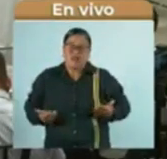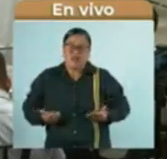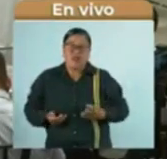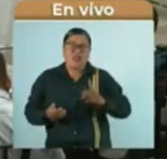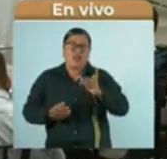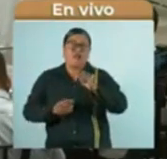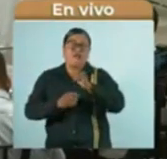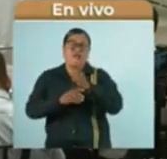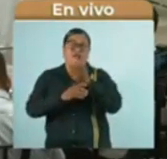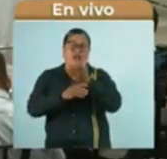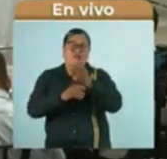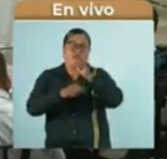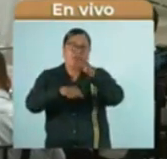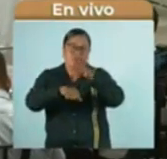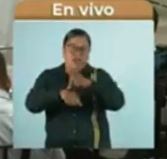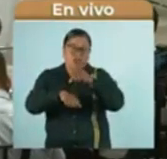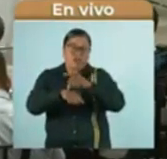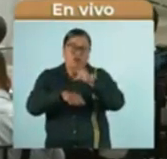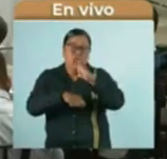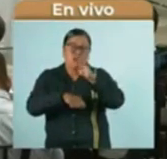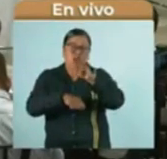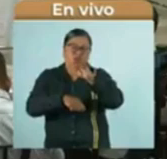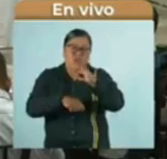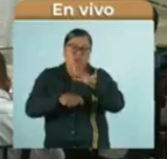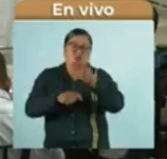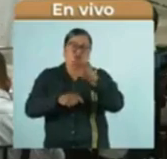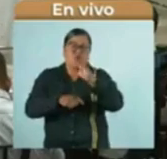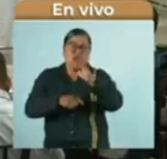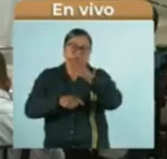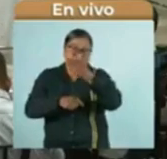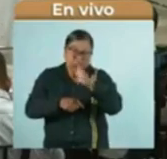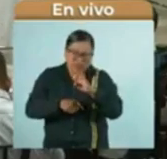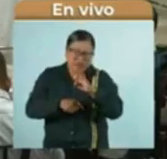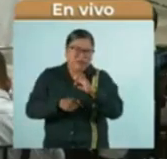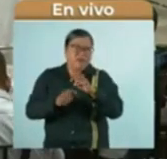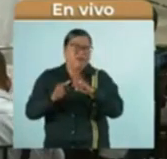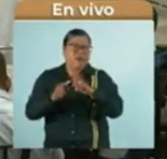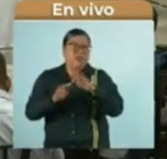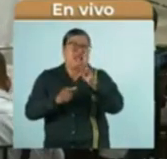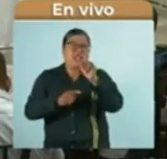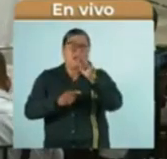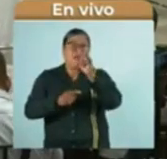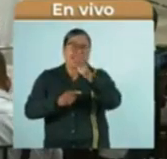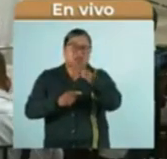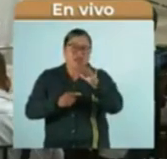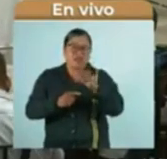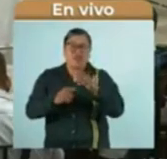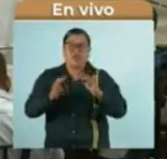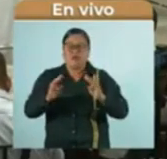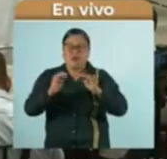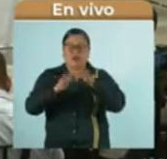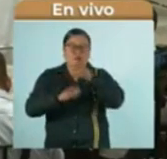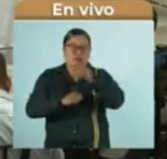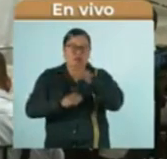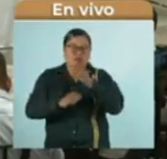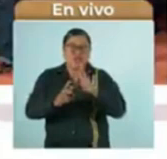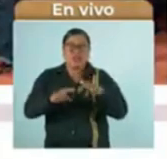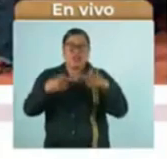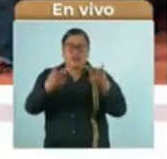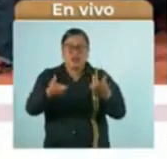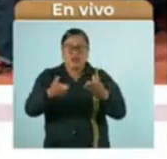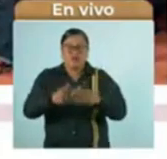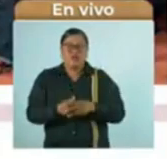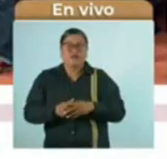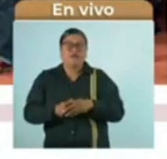la palma la piedra El Ocote cuache la peña el muro viejo el regalito